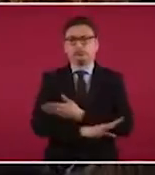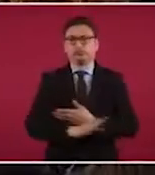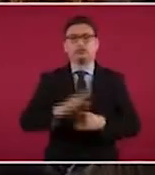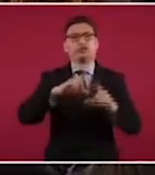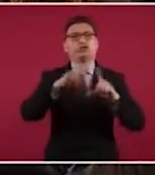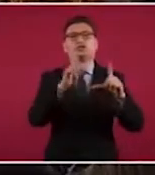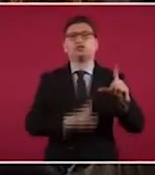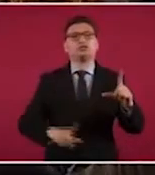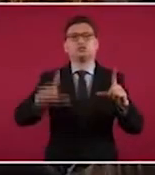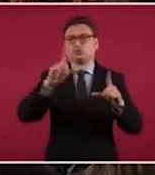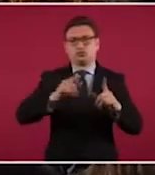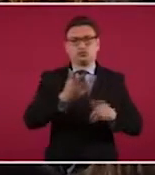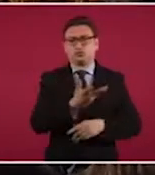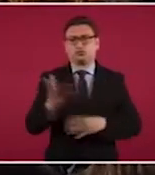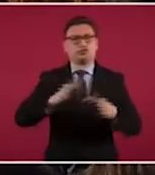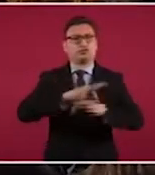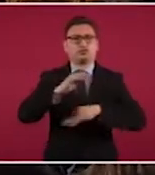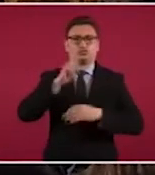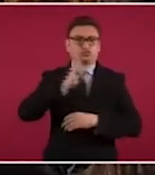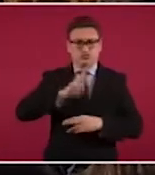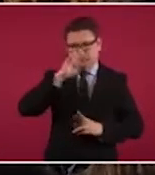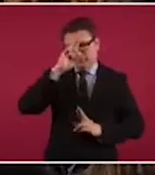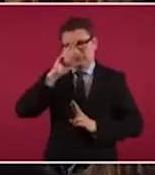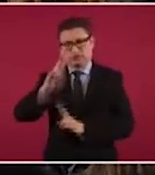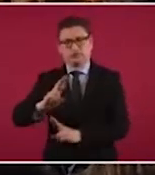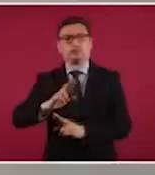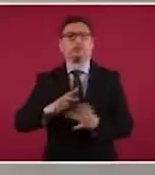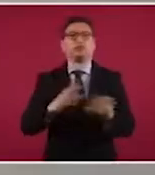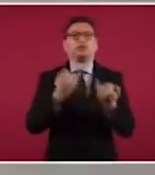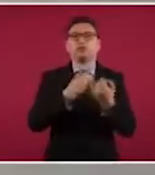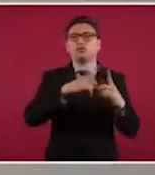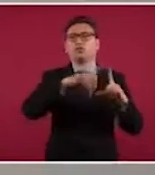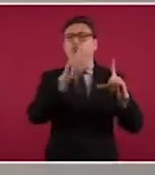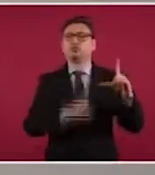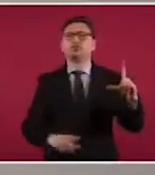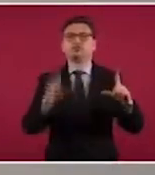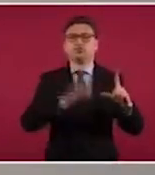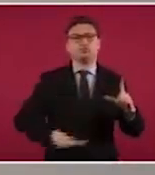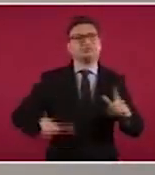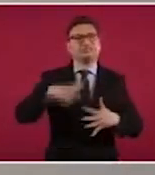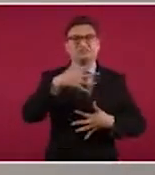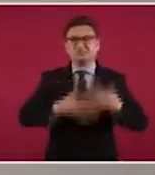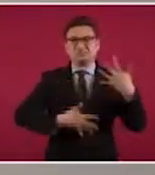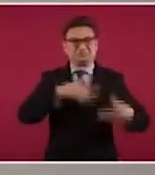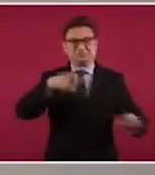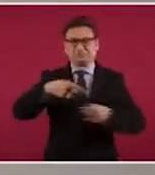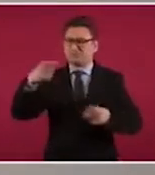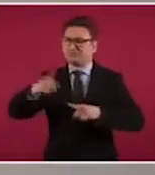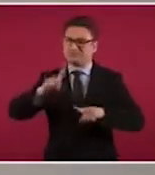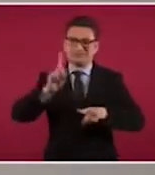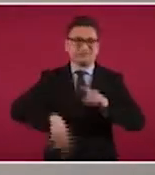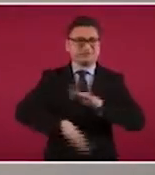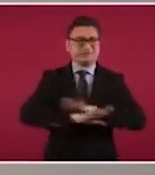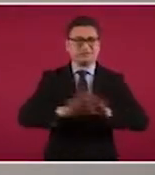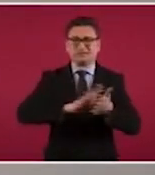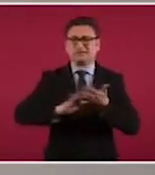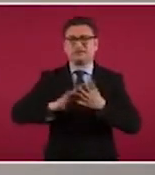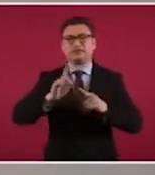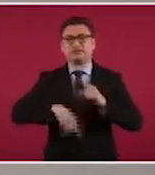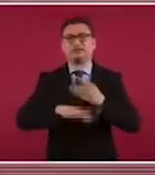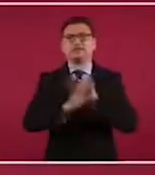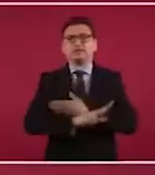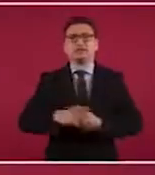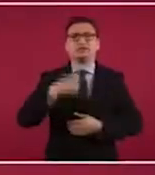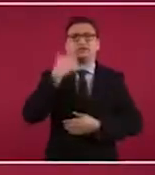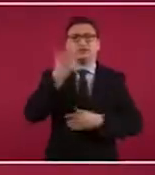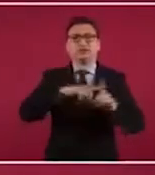con respeto a las mujeres, una república sin violencia. Queremos una república con justicia